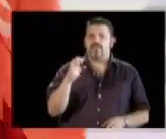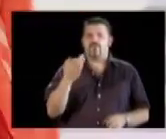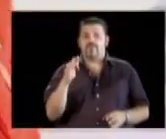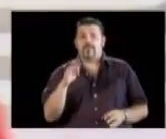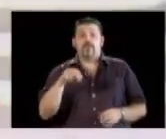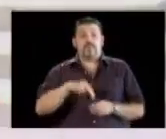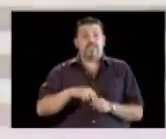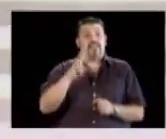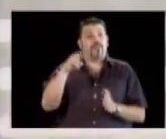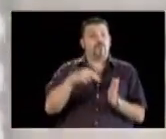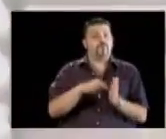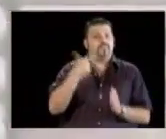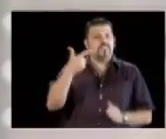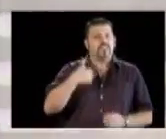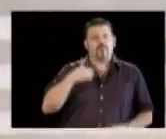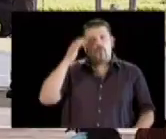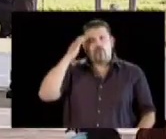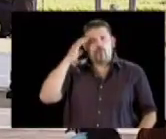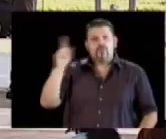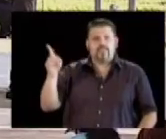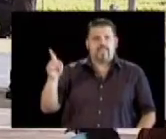Juárez.